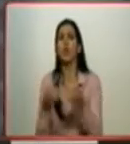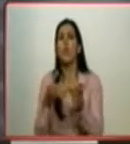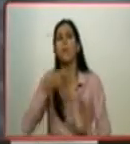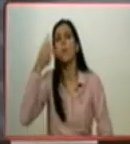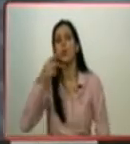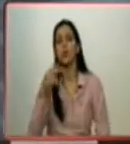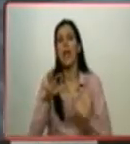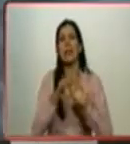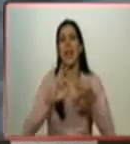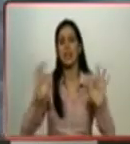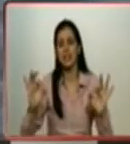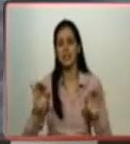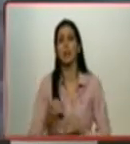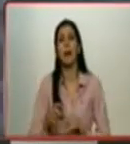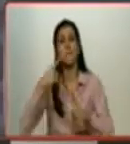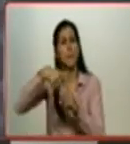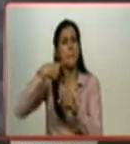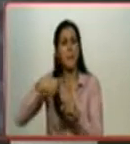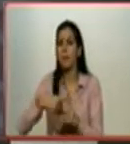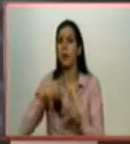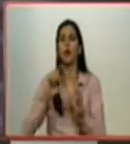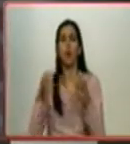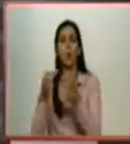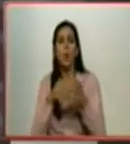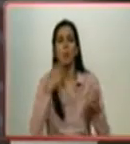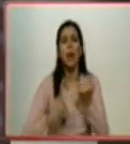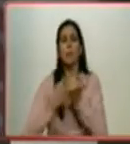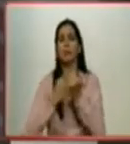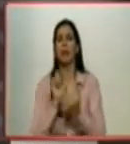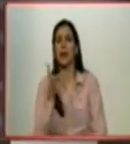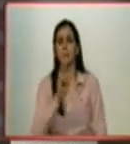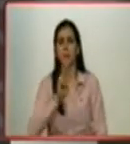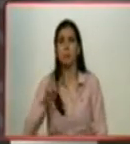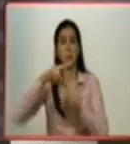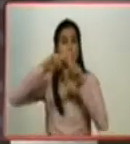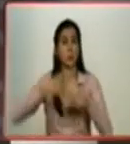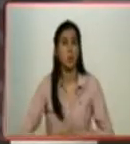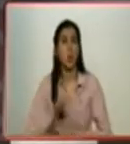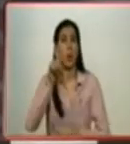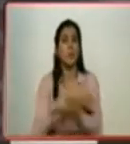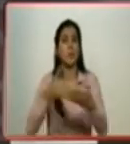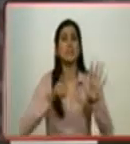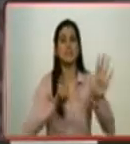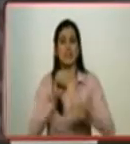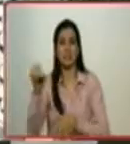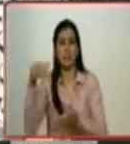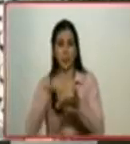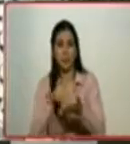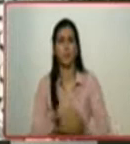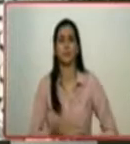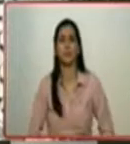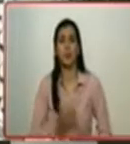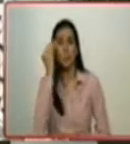que sumándolo con los votos de otros partidos del Gran Polo Patriótico, totalizan más de 1.600.000. Que